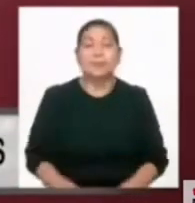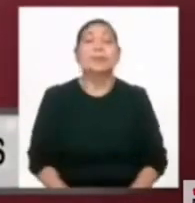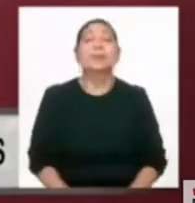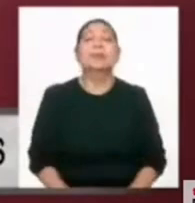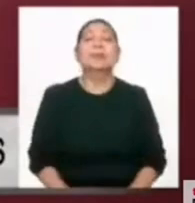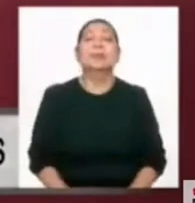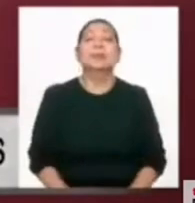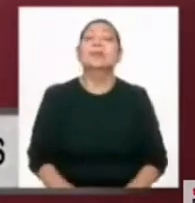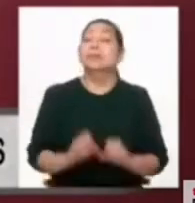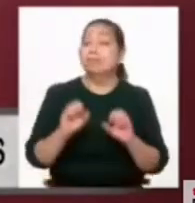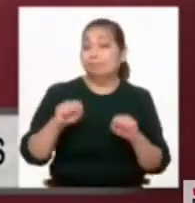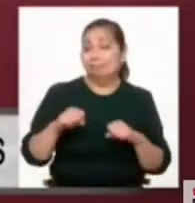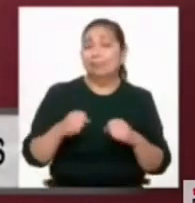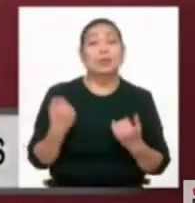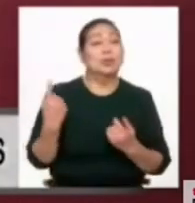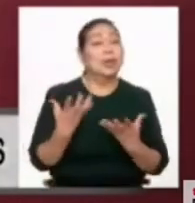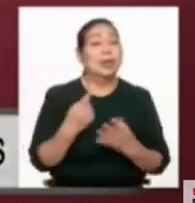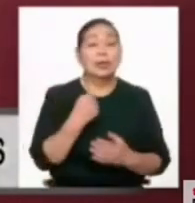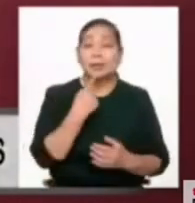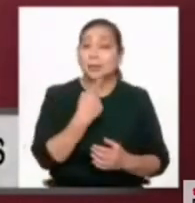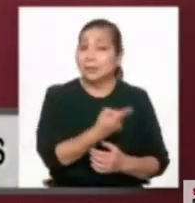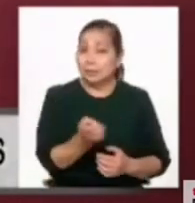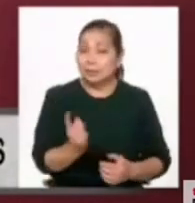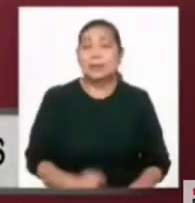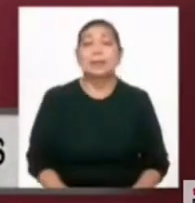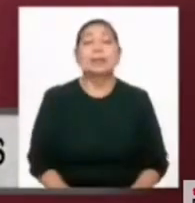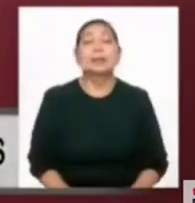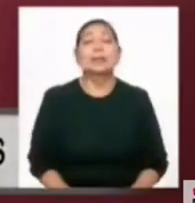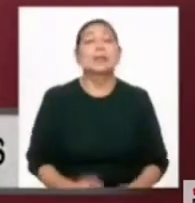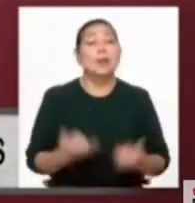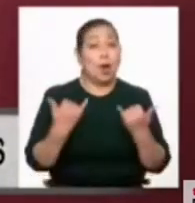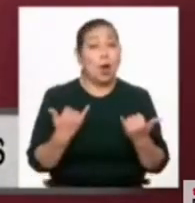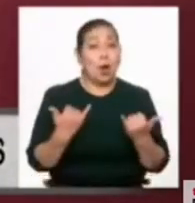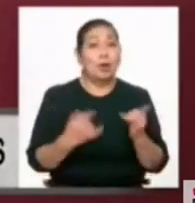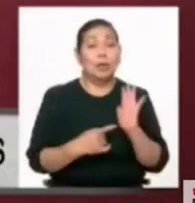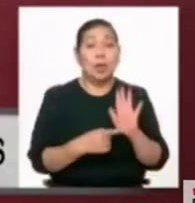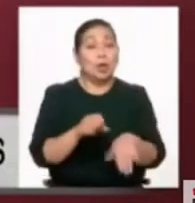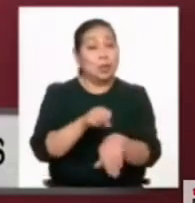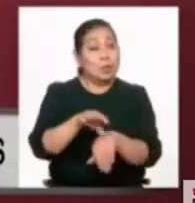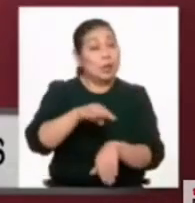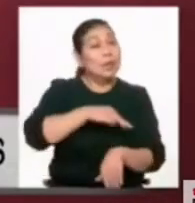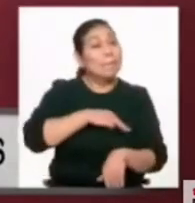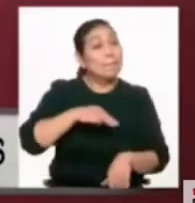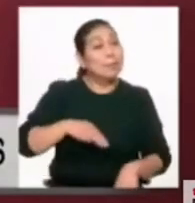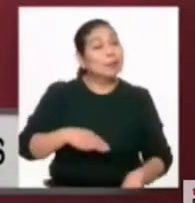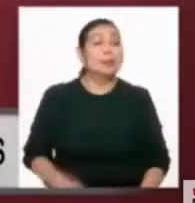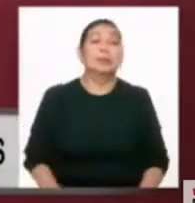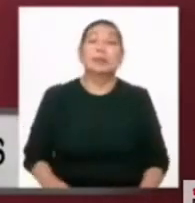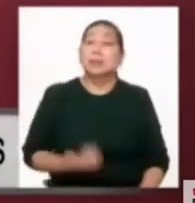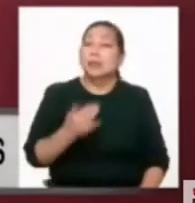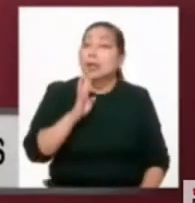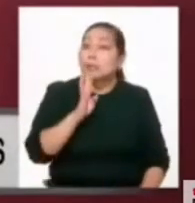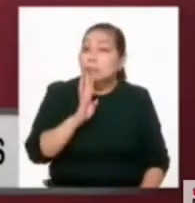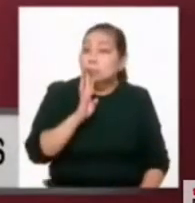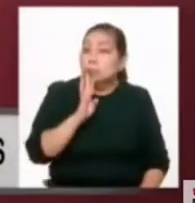periodistas. Ciertamente, solo quisiera enfatizar que hoy en la presencia del Consejo de Ministros se ha